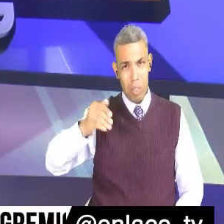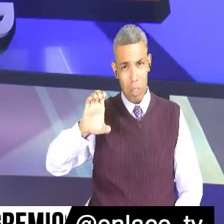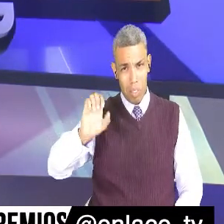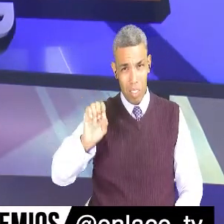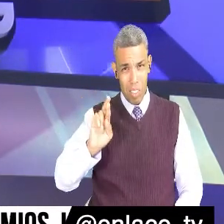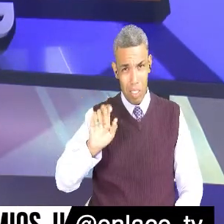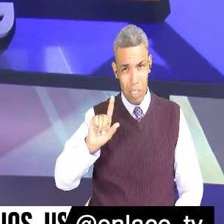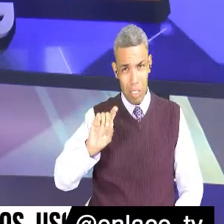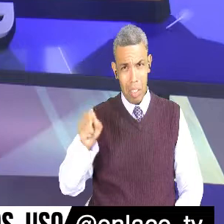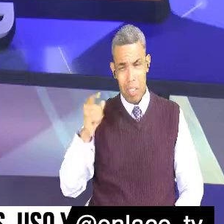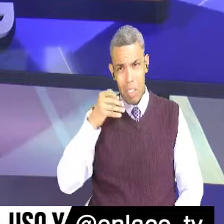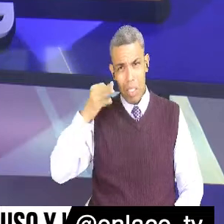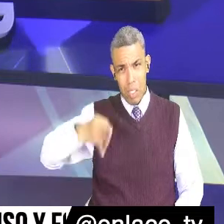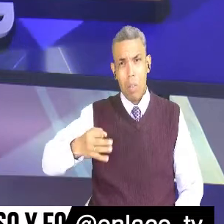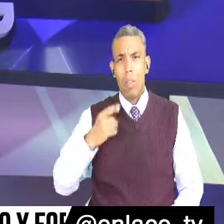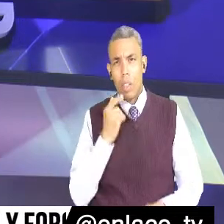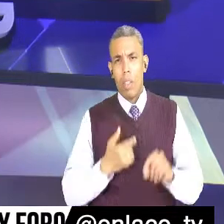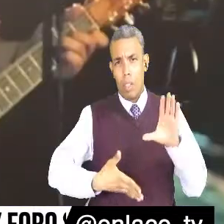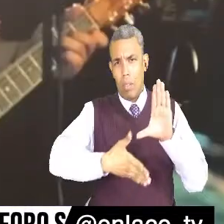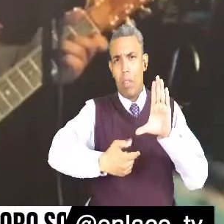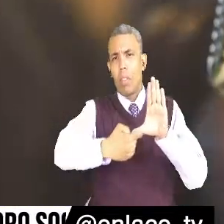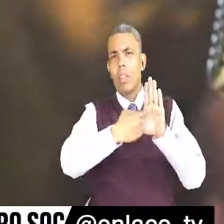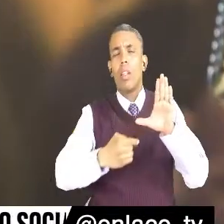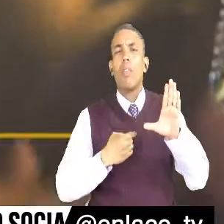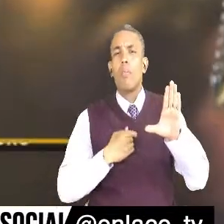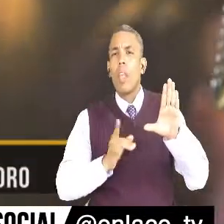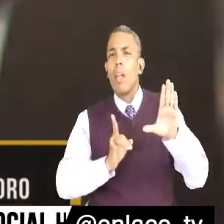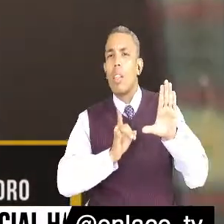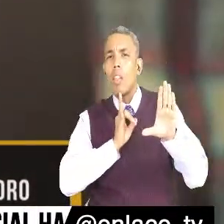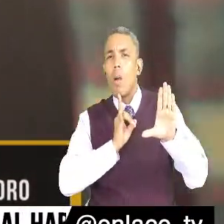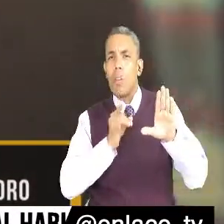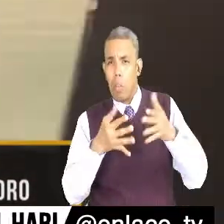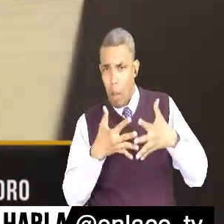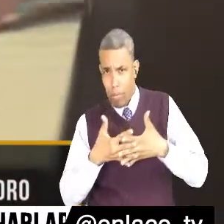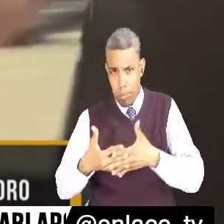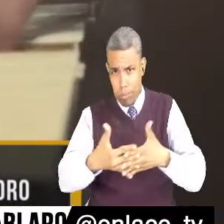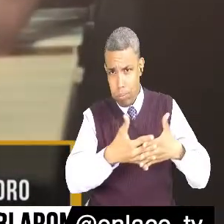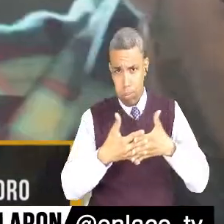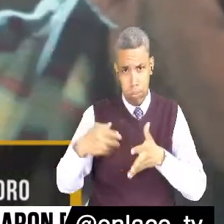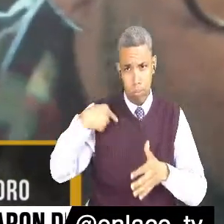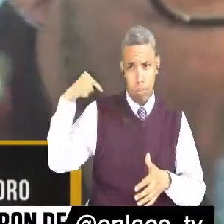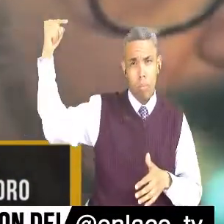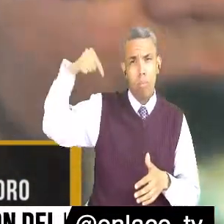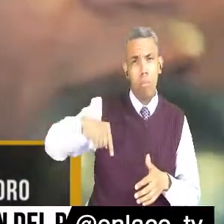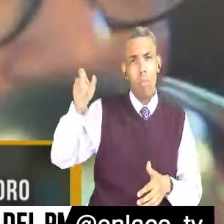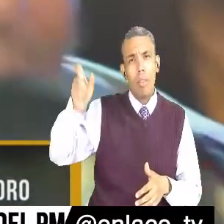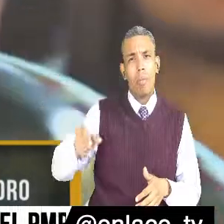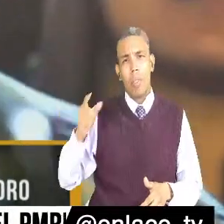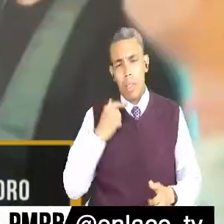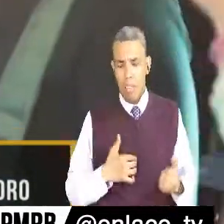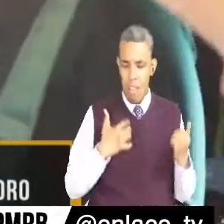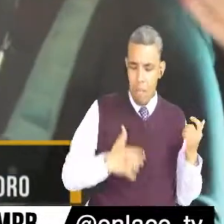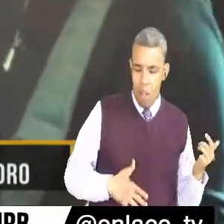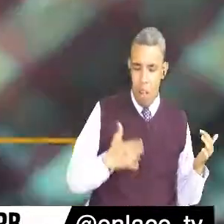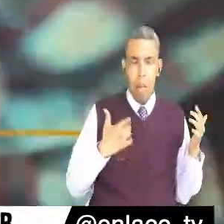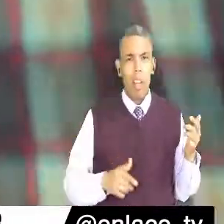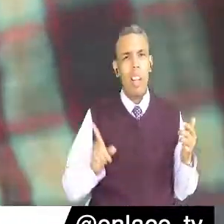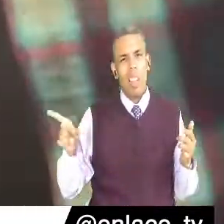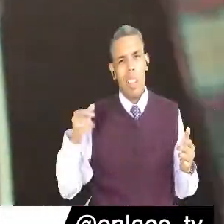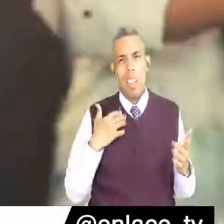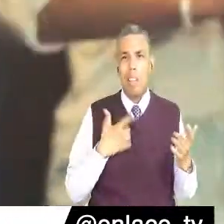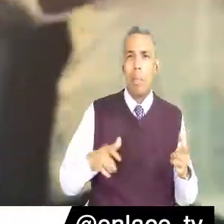Coliseo de la Escuela Normal Superior Cristo Rey. Una especial programación con el cantante Cristiano Giancarlo es la que se anuncia para la próxima semana